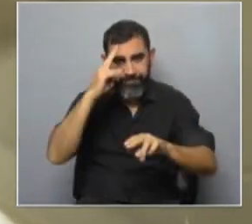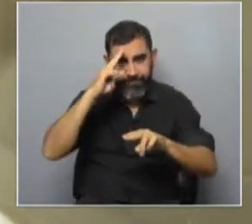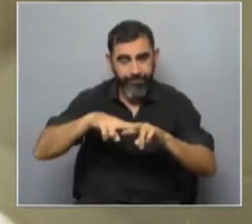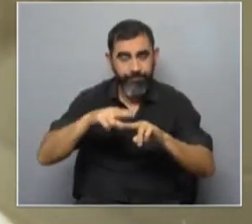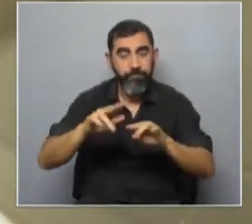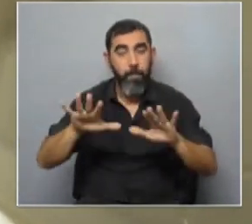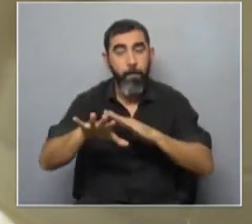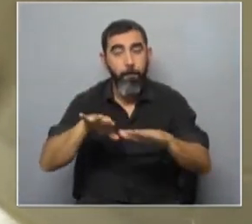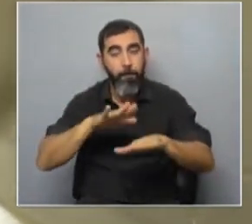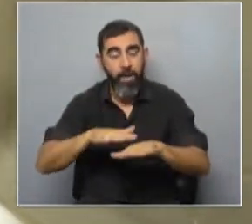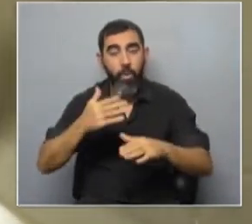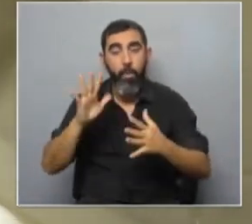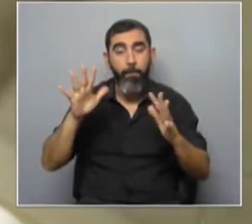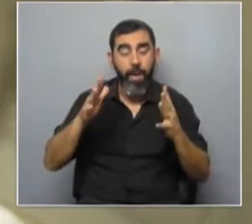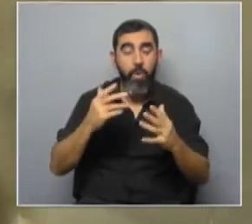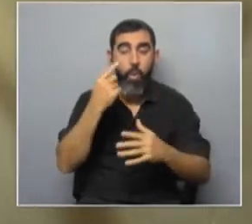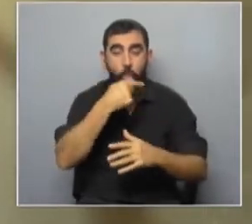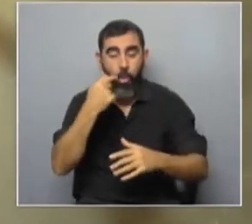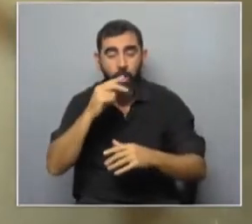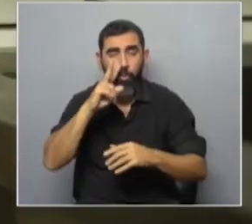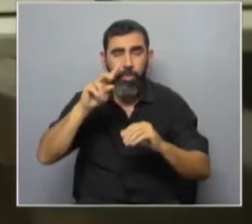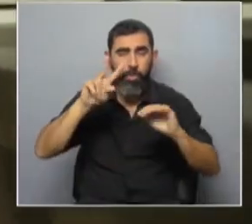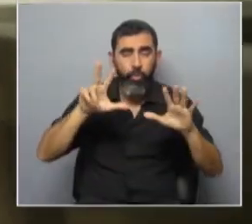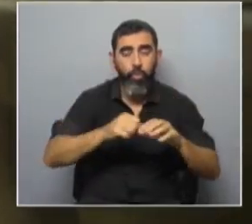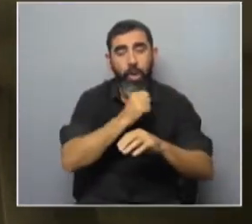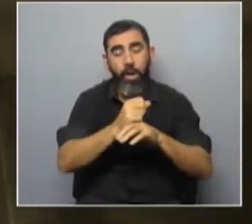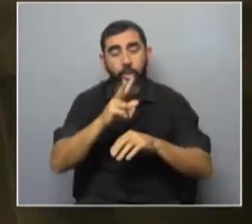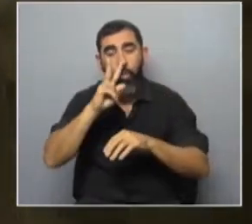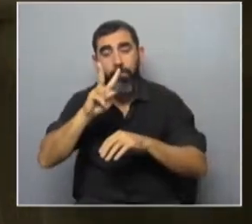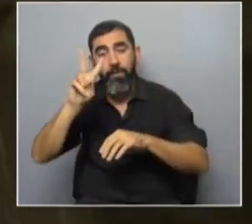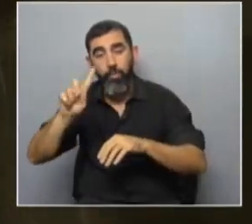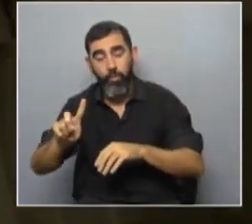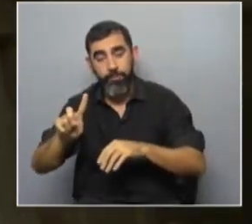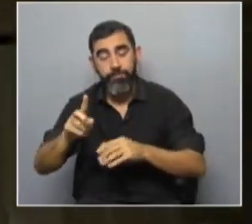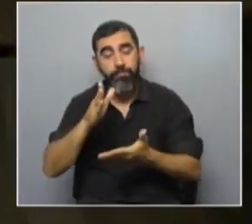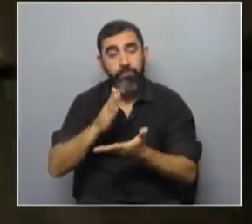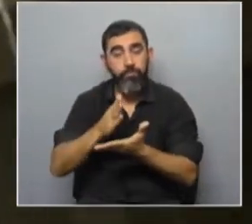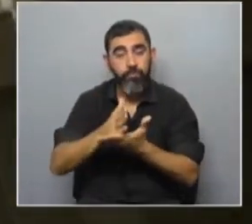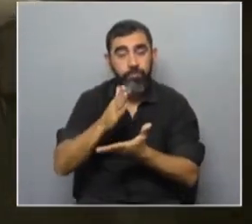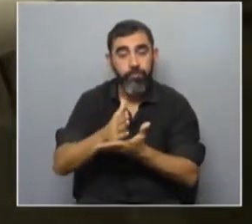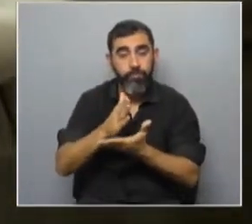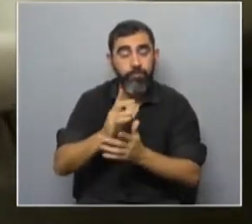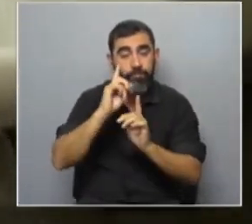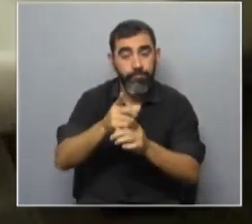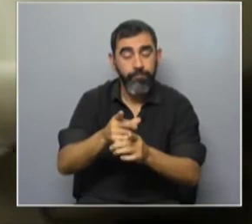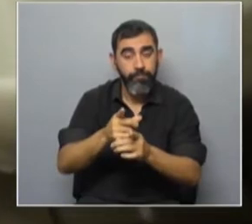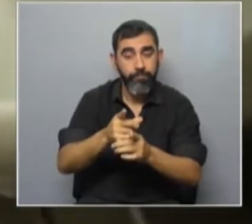pies y boca de 2018 a 2021, justamente en colaboración con los centros